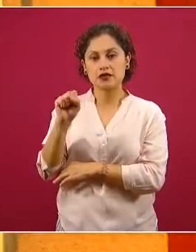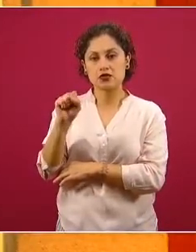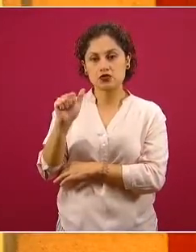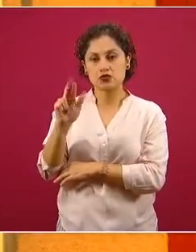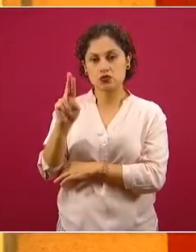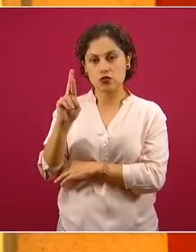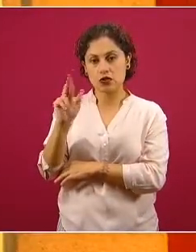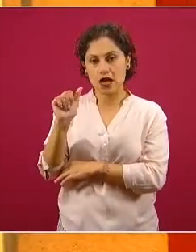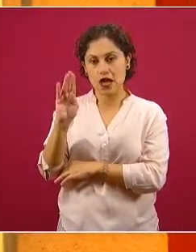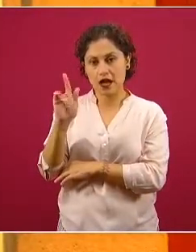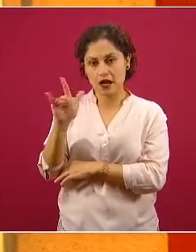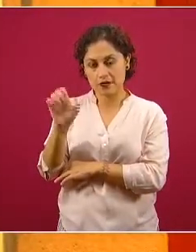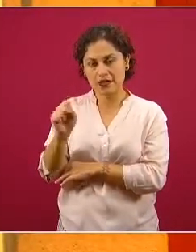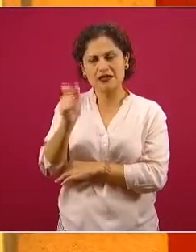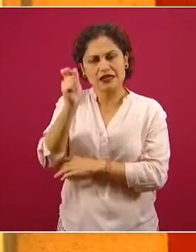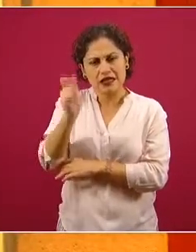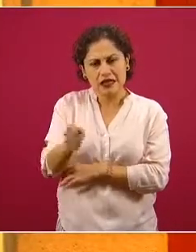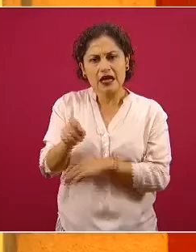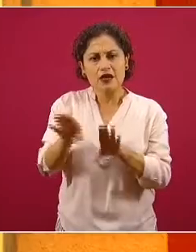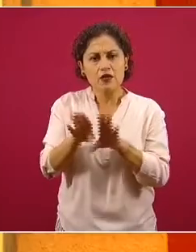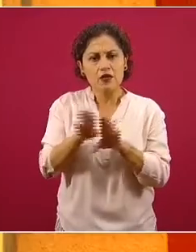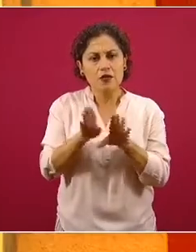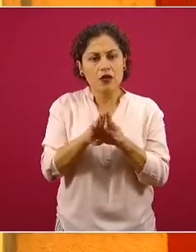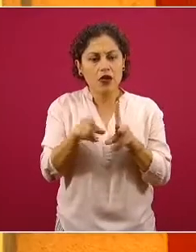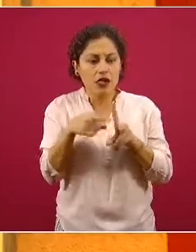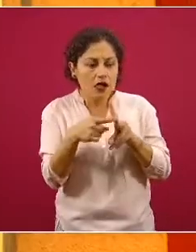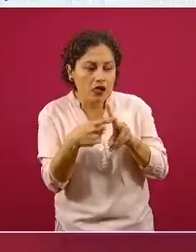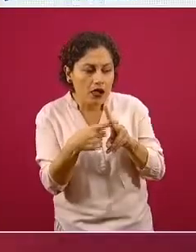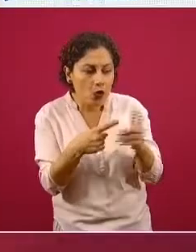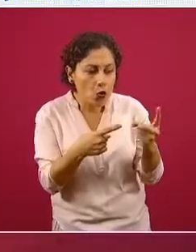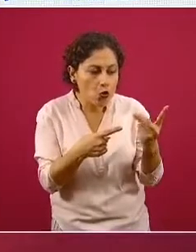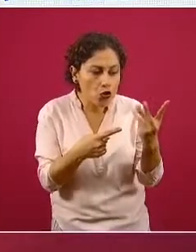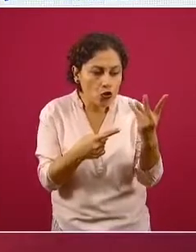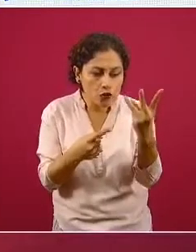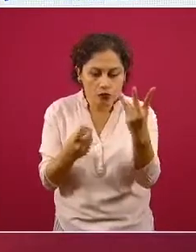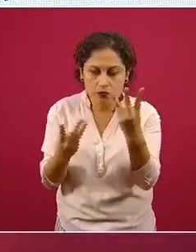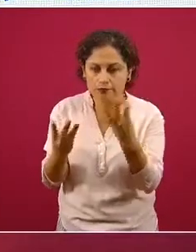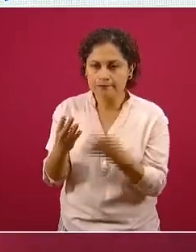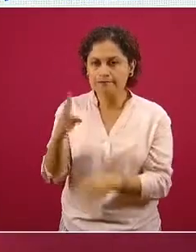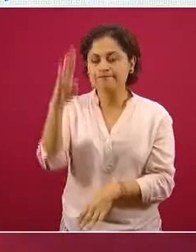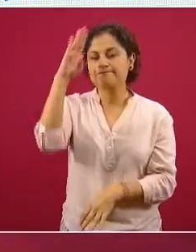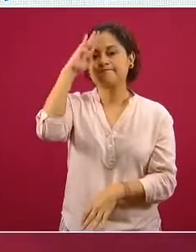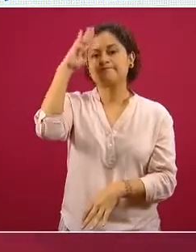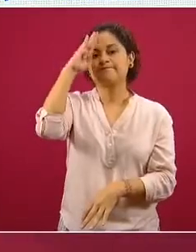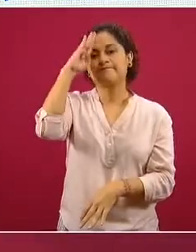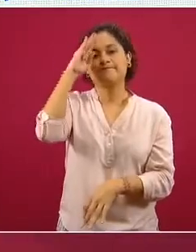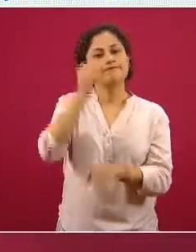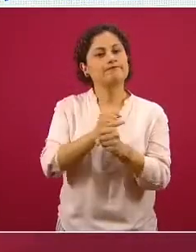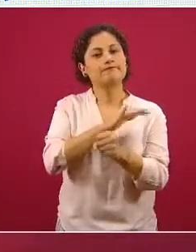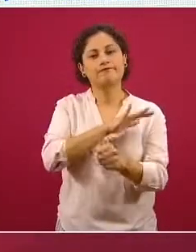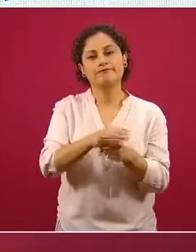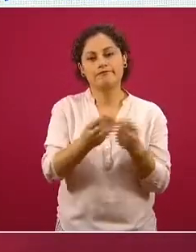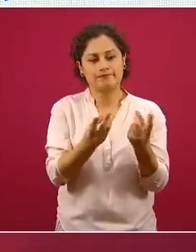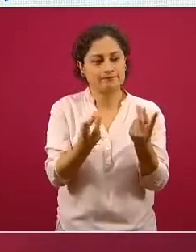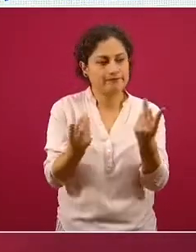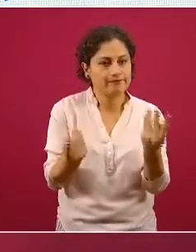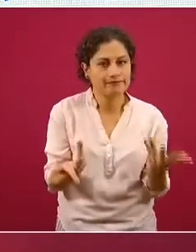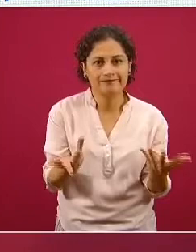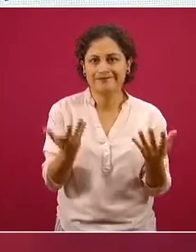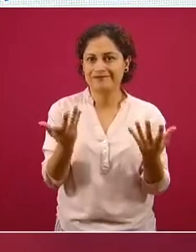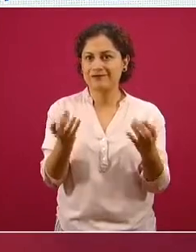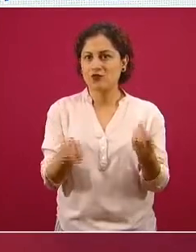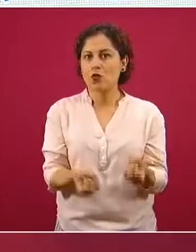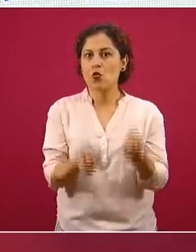posible medir en forma directa. En nuestra vida diaria tenemos una gran cantidad de